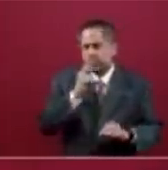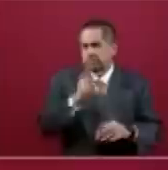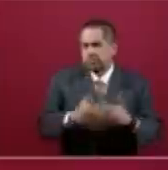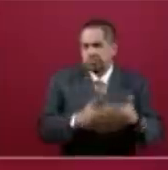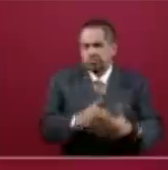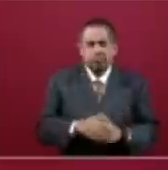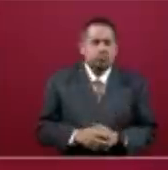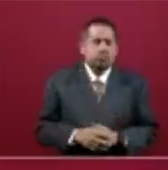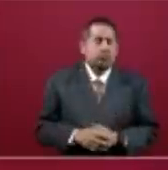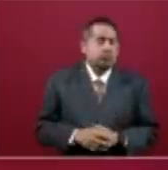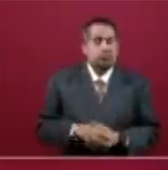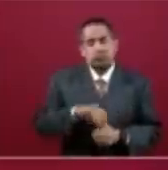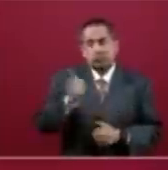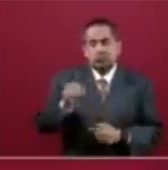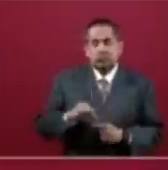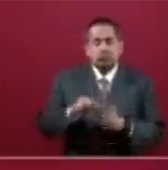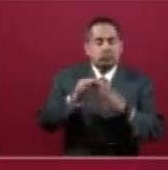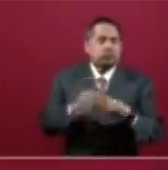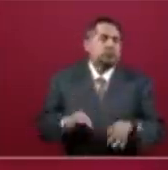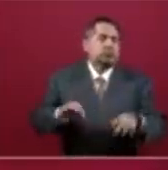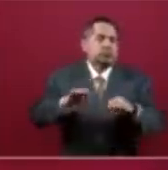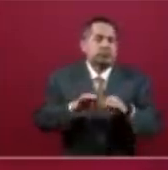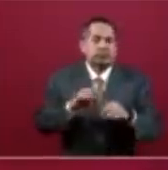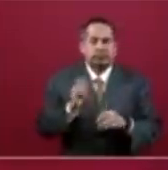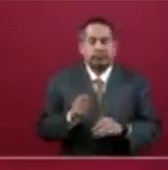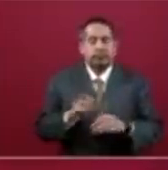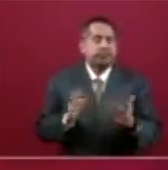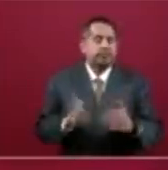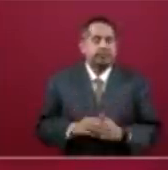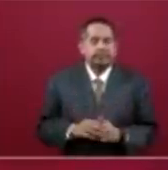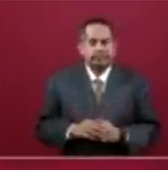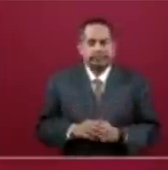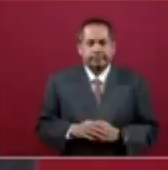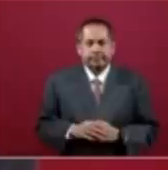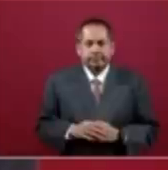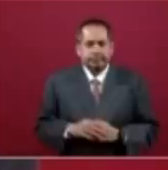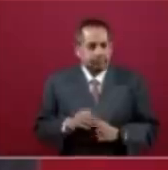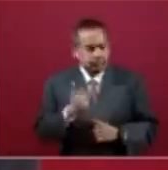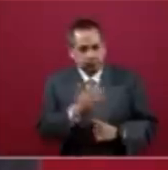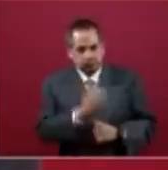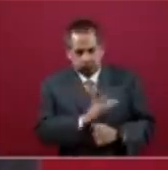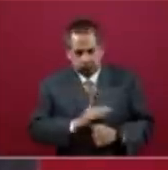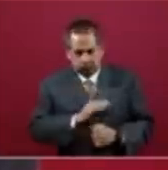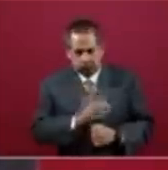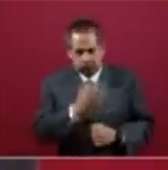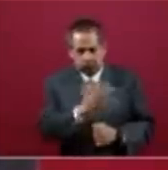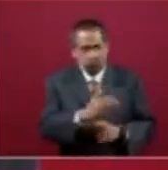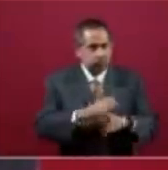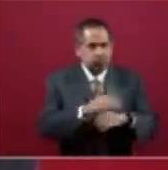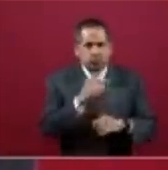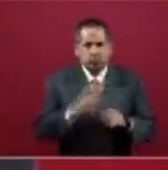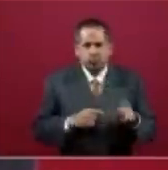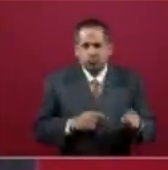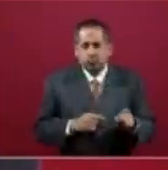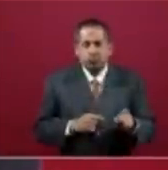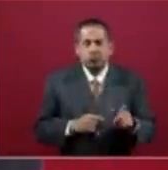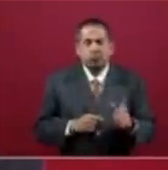Lo más importante, y además la felicito, porque se